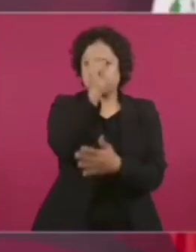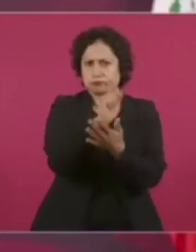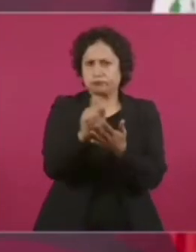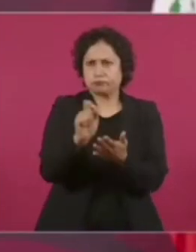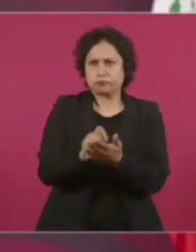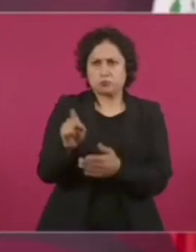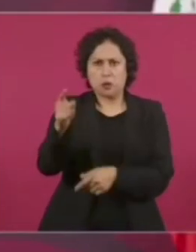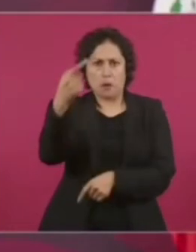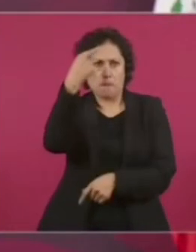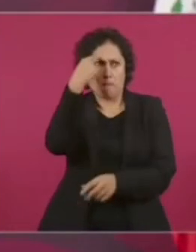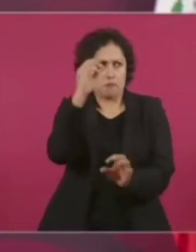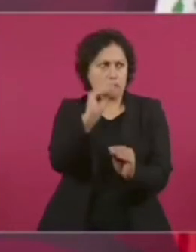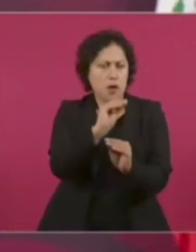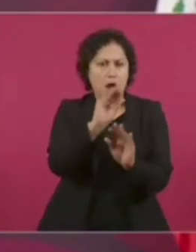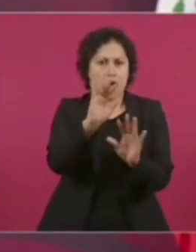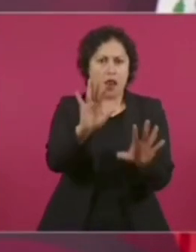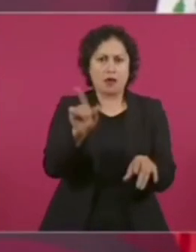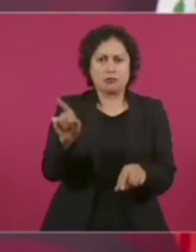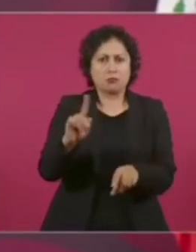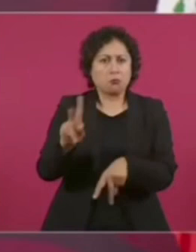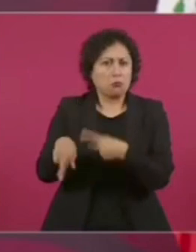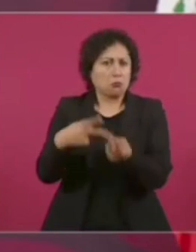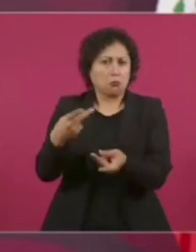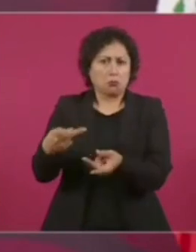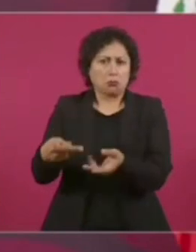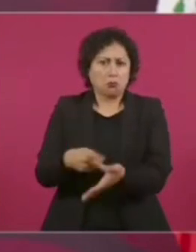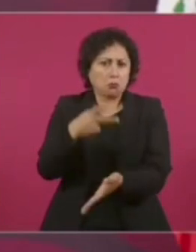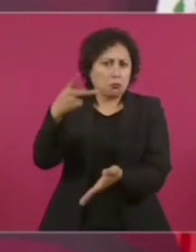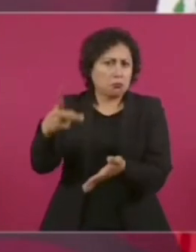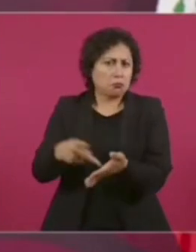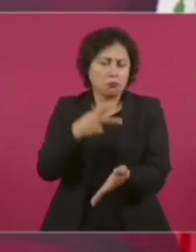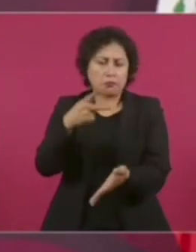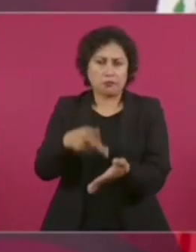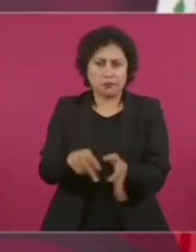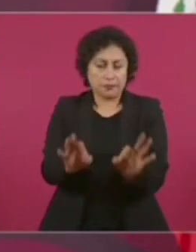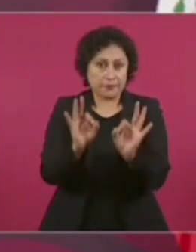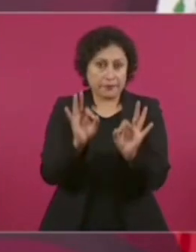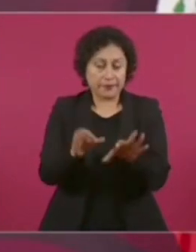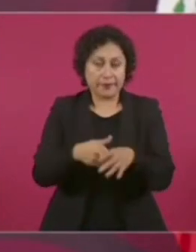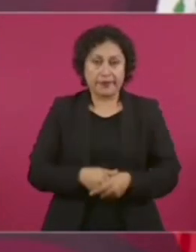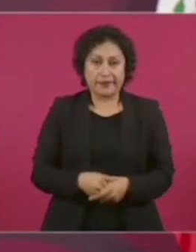siempre va, y no hay problema de eso.